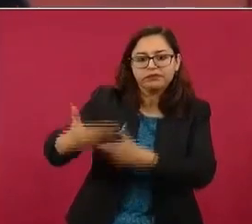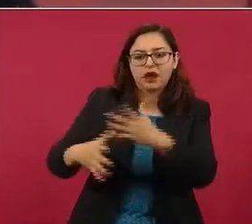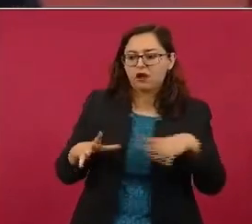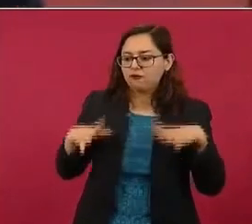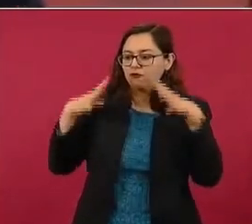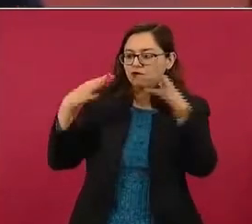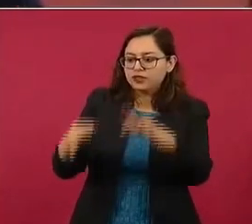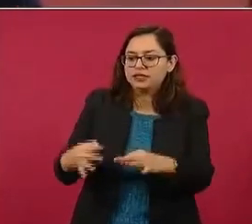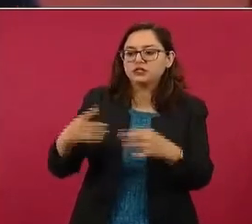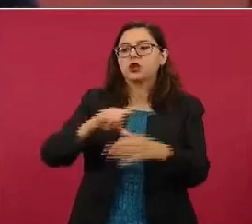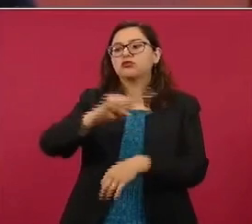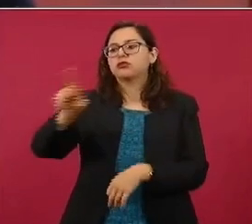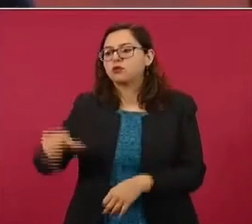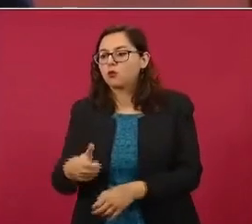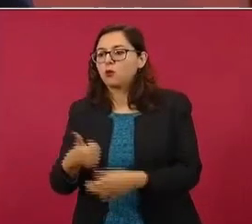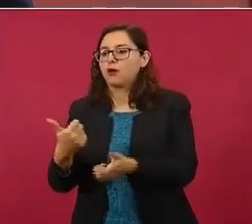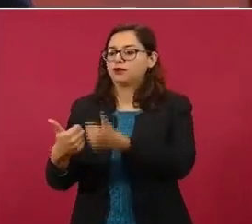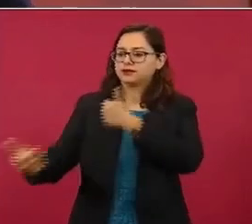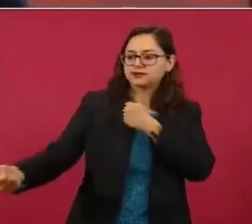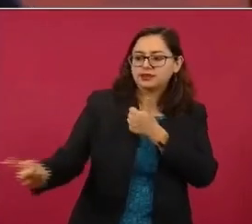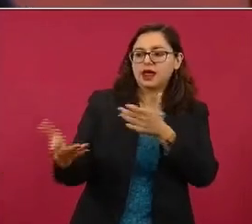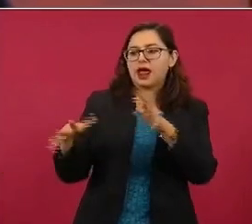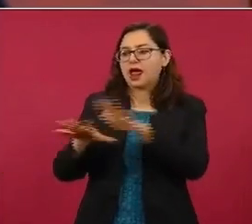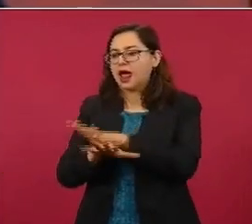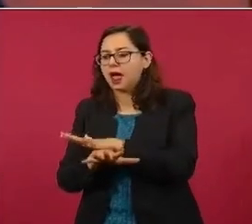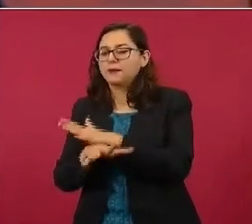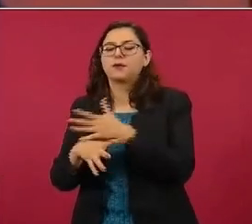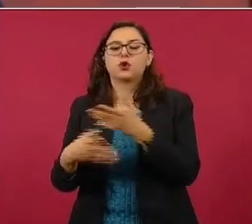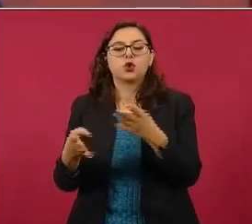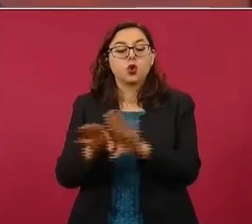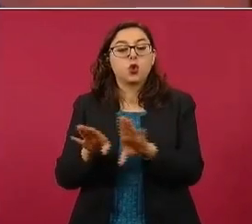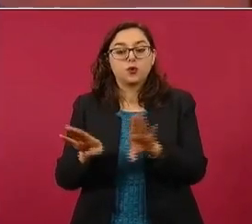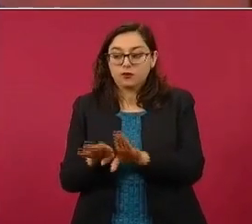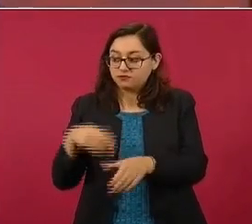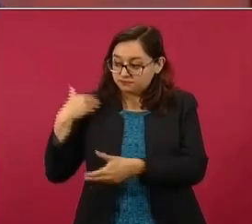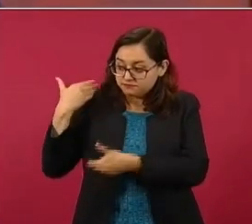cómo se desarrollan.